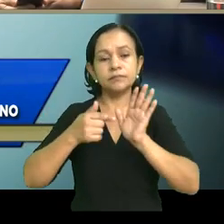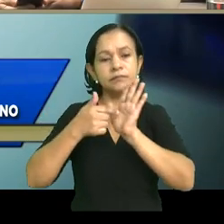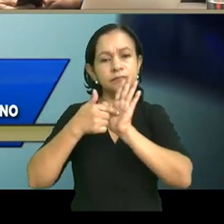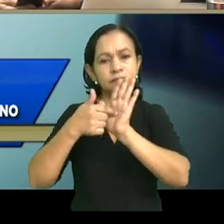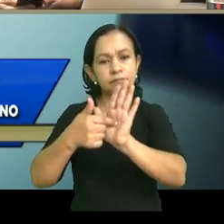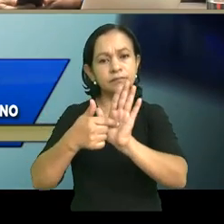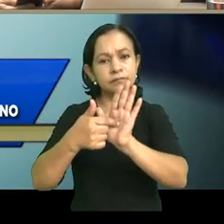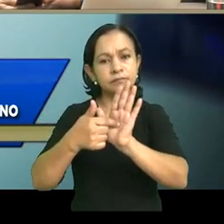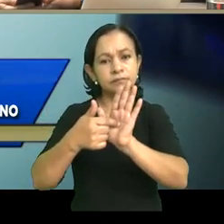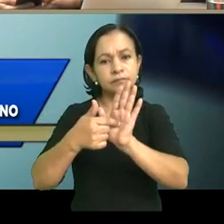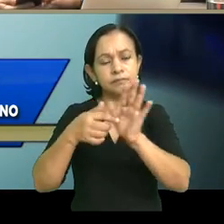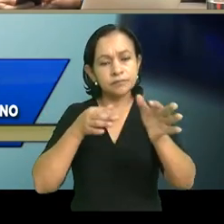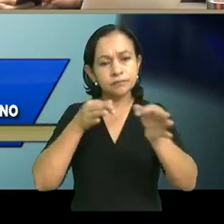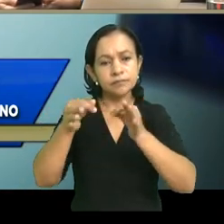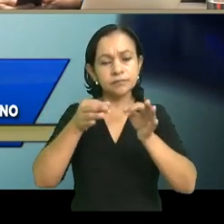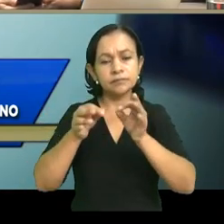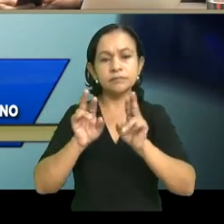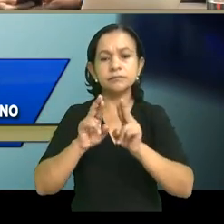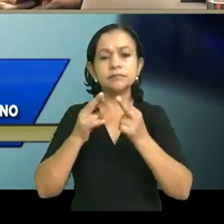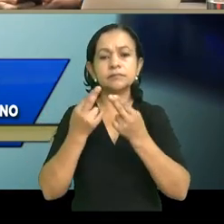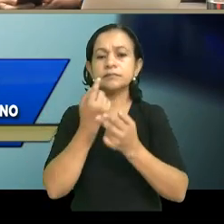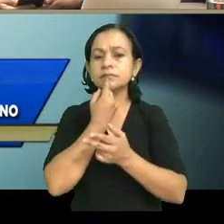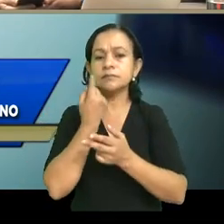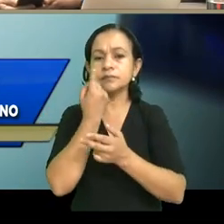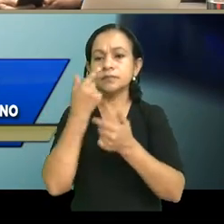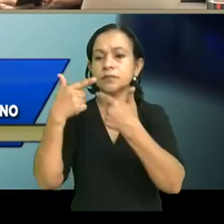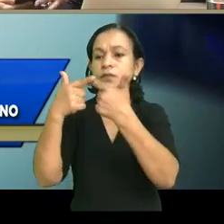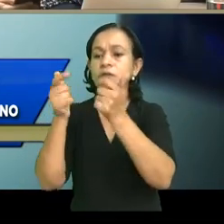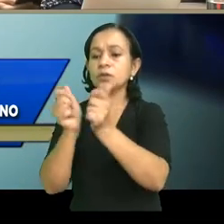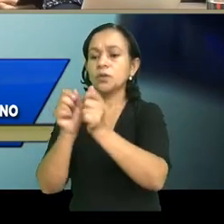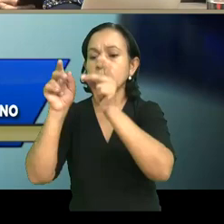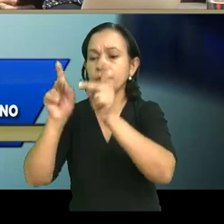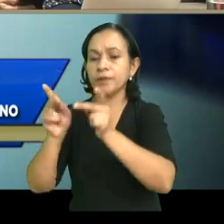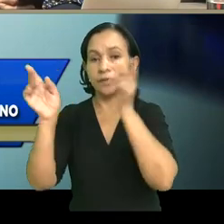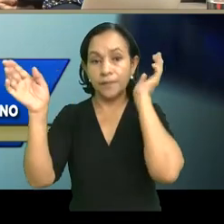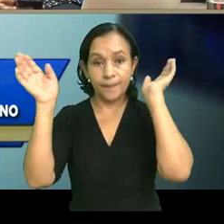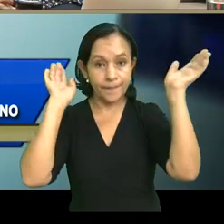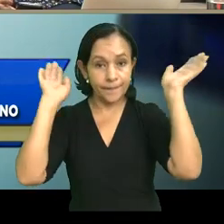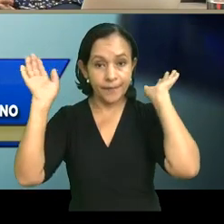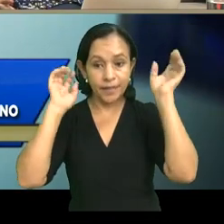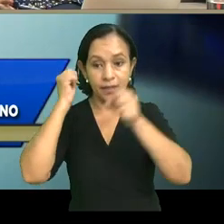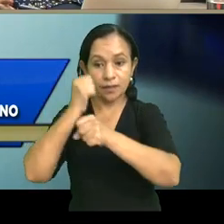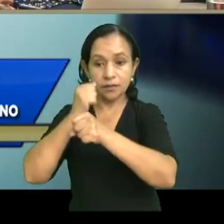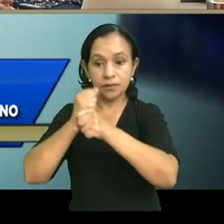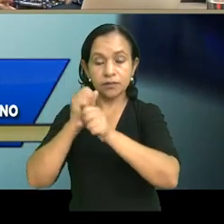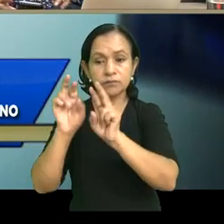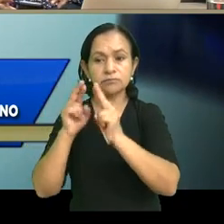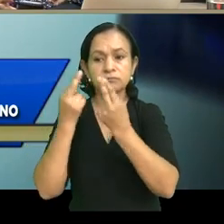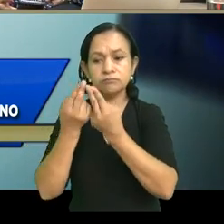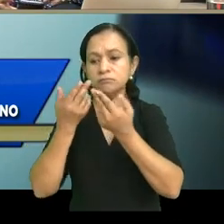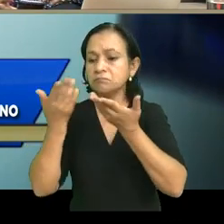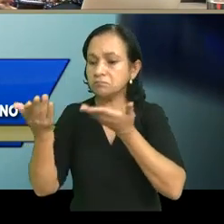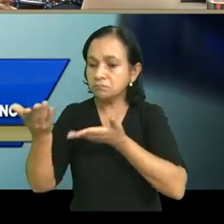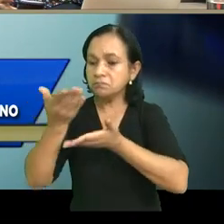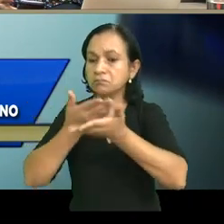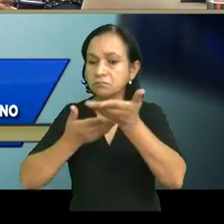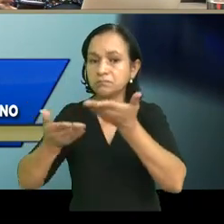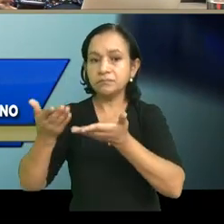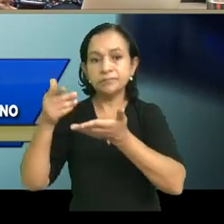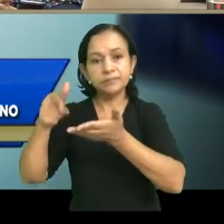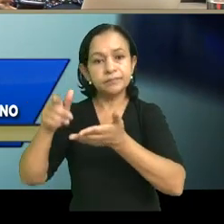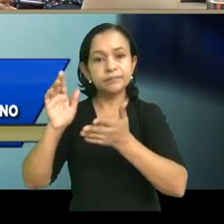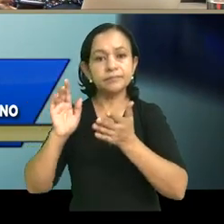ejemplo, podemos mencionar los encuentros con los comerciantes. Okay. Entonces, es un acercamiento donde